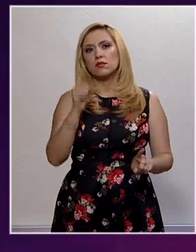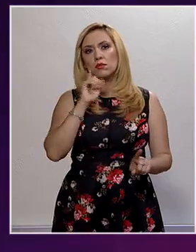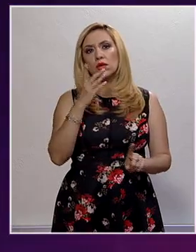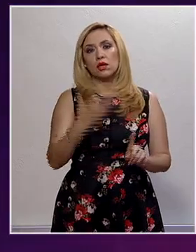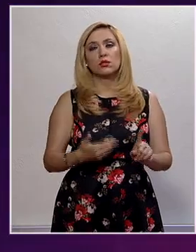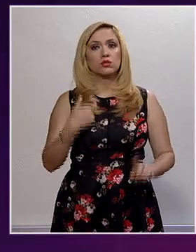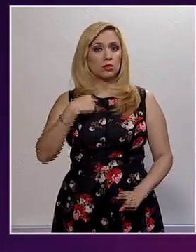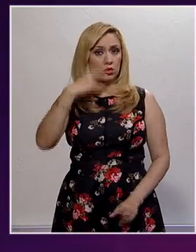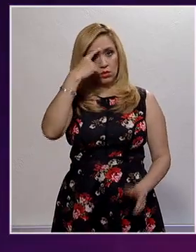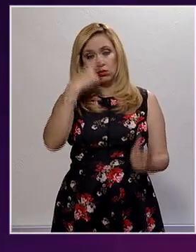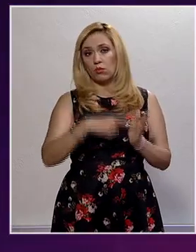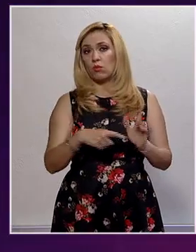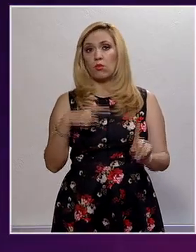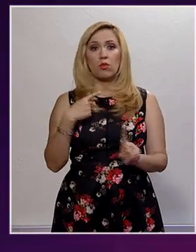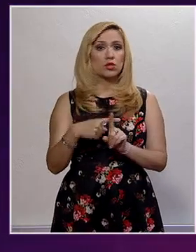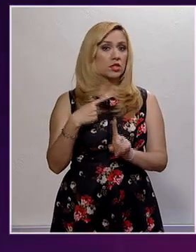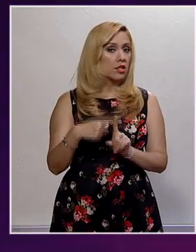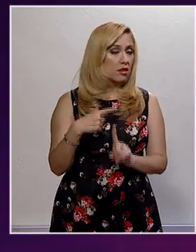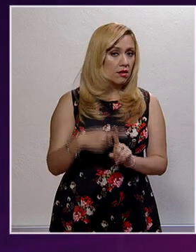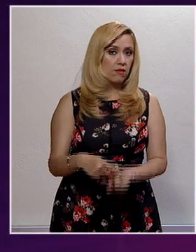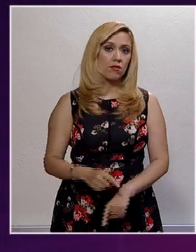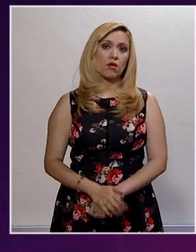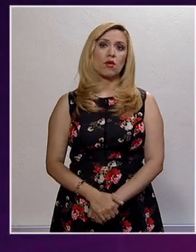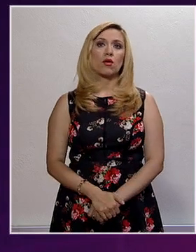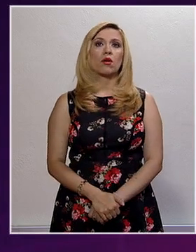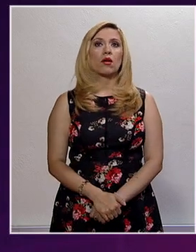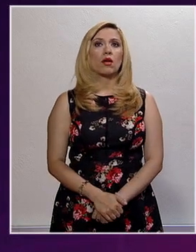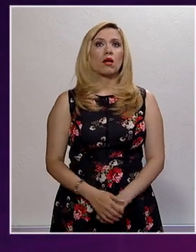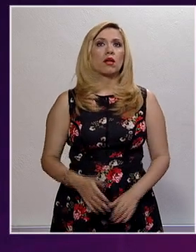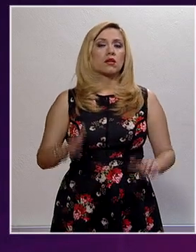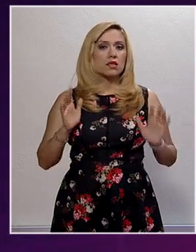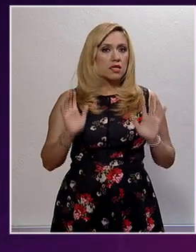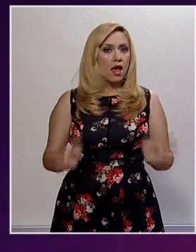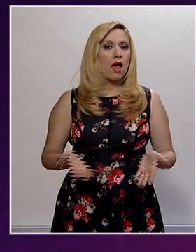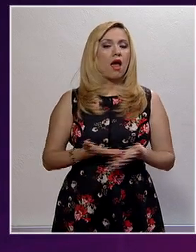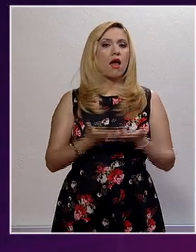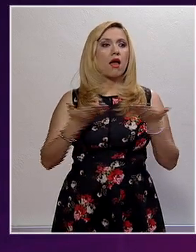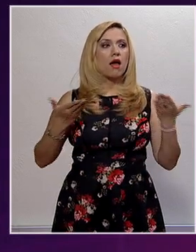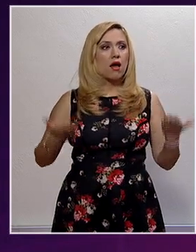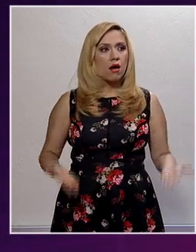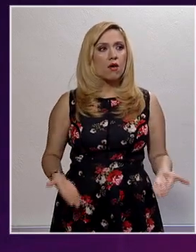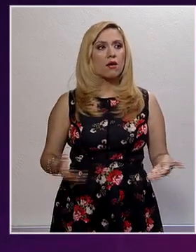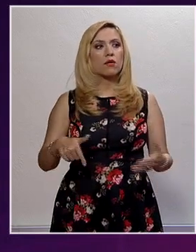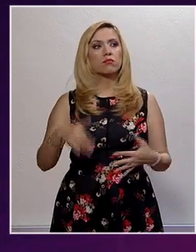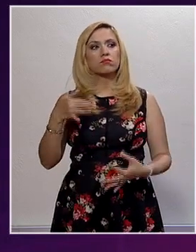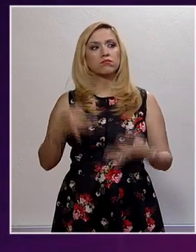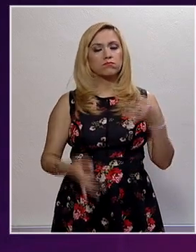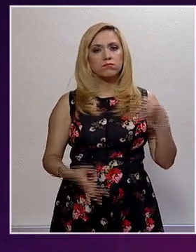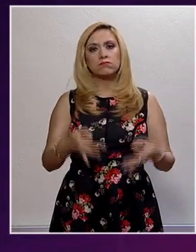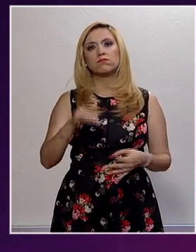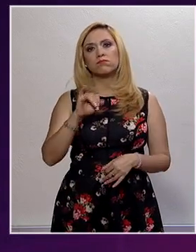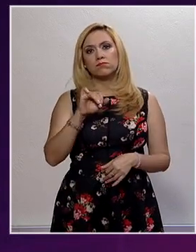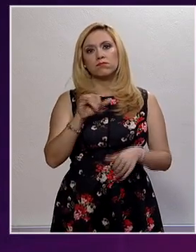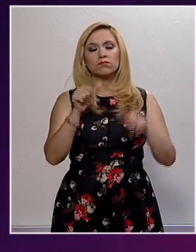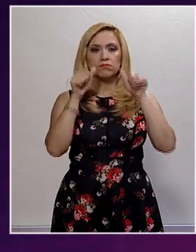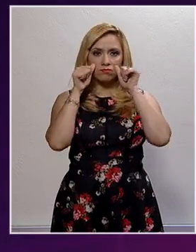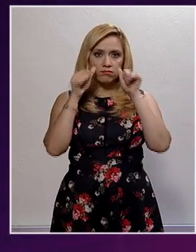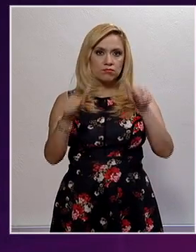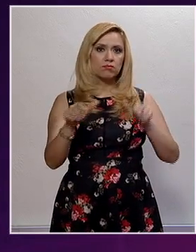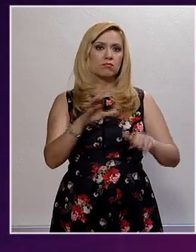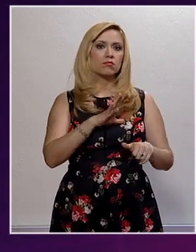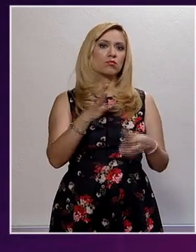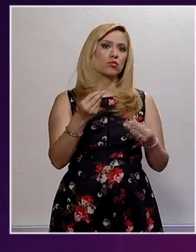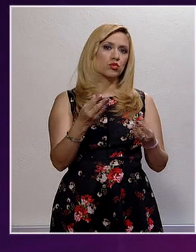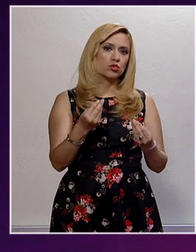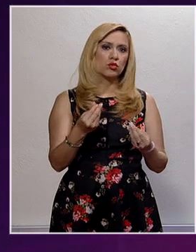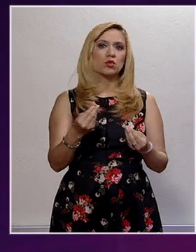muy positivo, ¿no? Muy positivo que haya un posicionamiento y sí, ¿no? Hay muchas